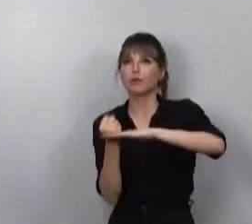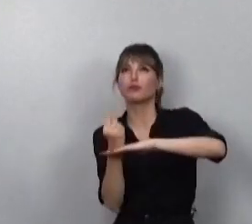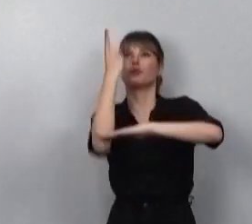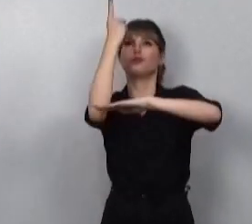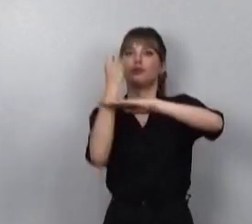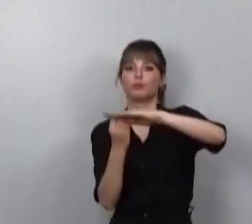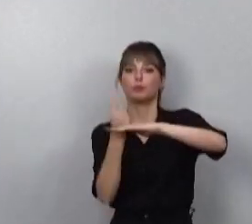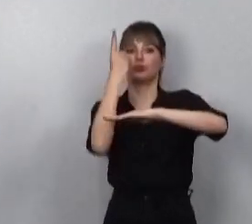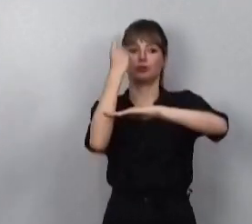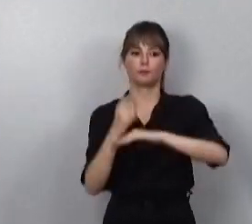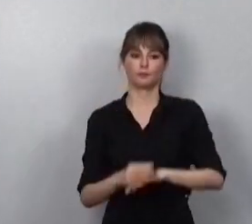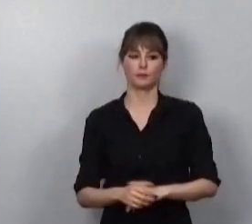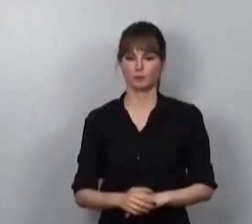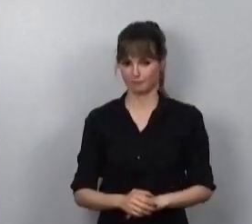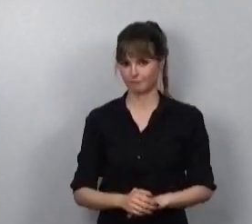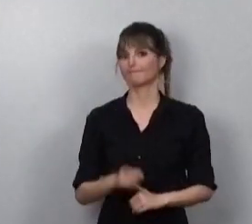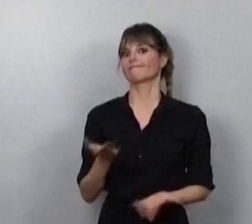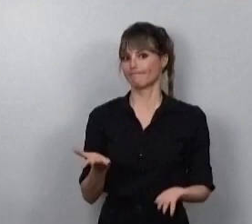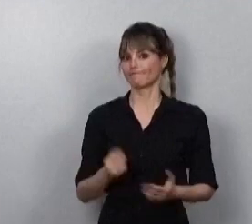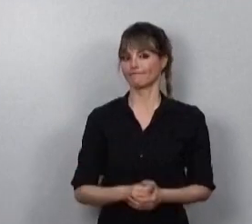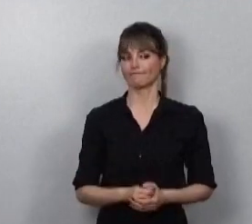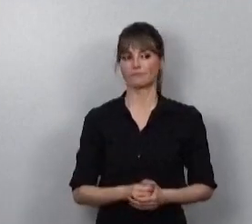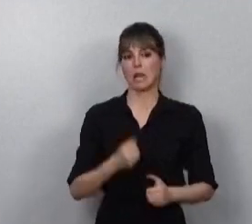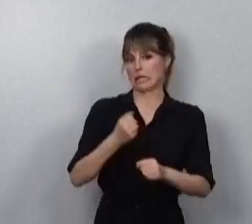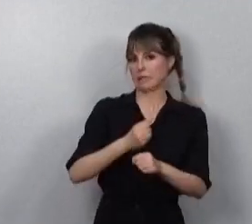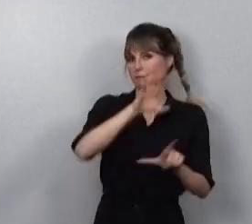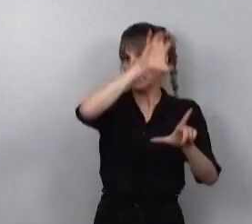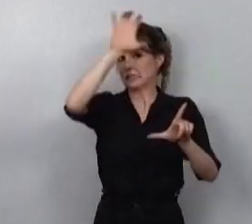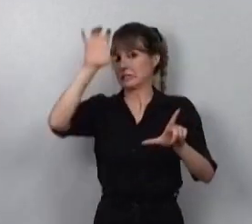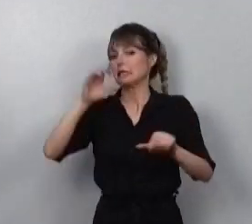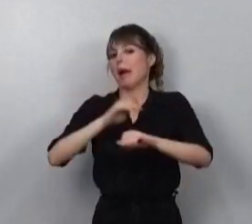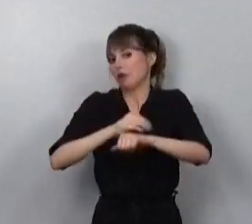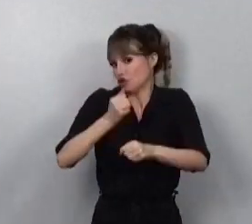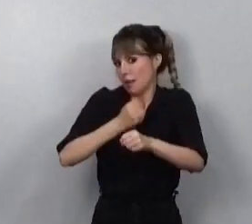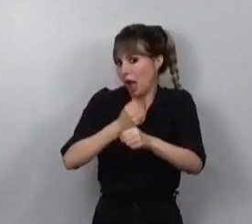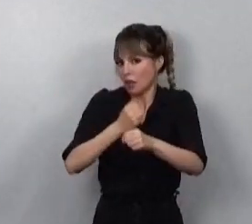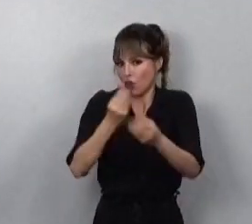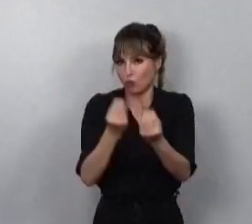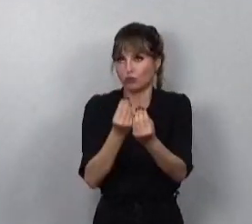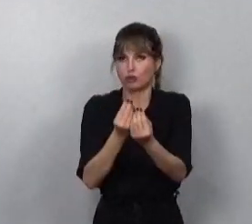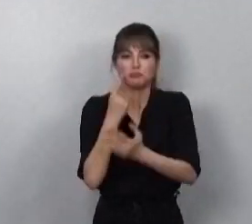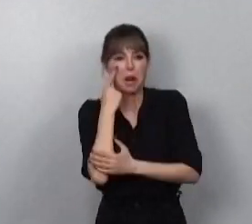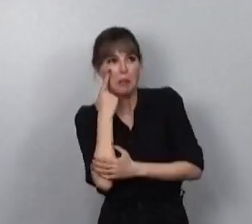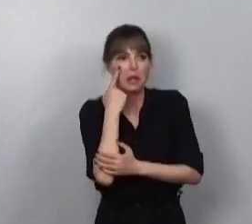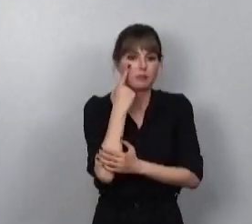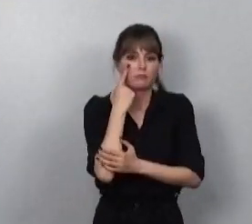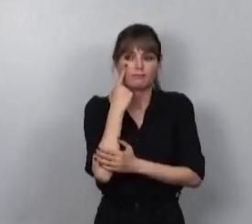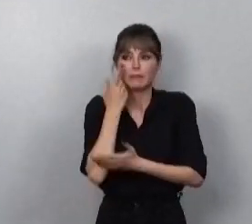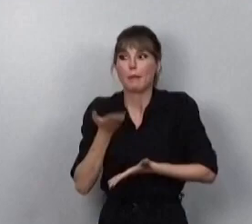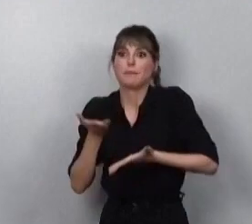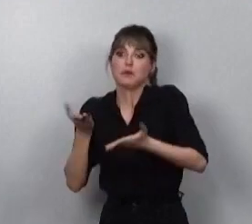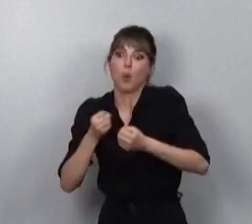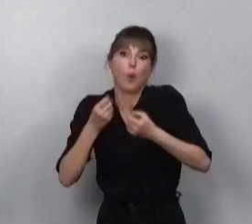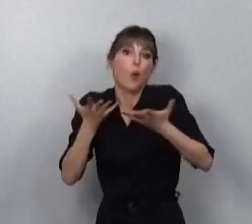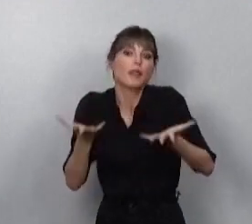donde está trabajando con distintos países aliados para ver exactamente qué número podemos enviar para garantizar esa seguridad aérea